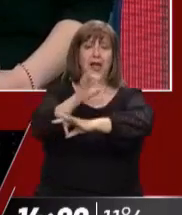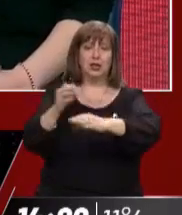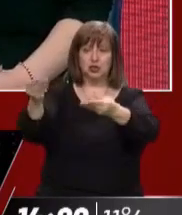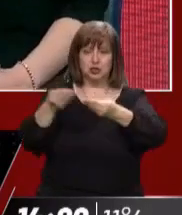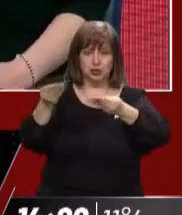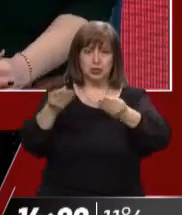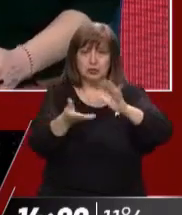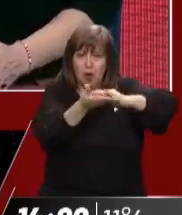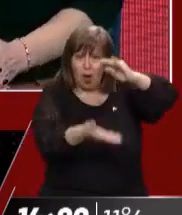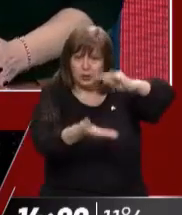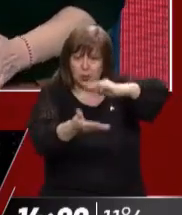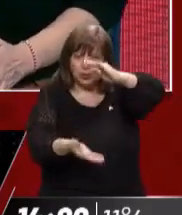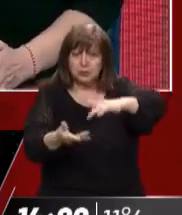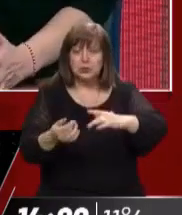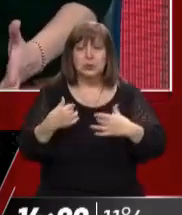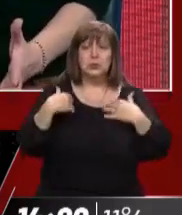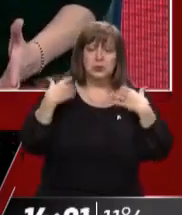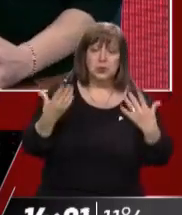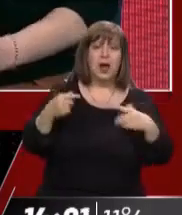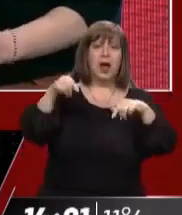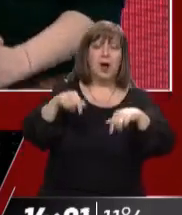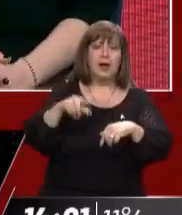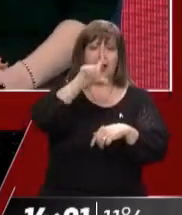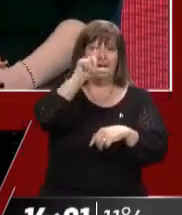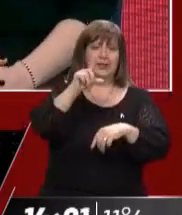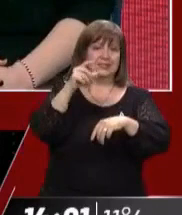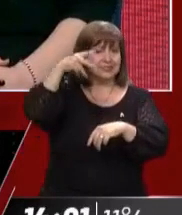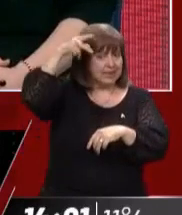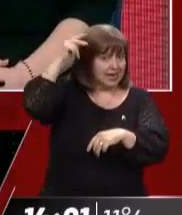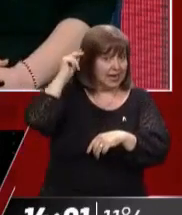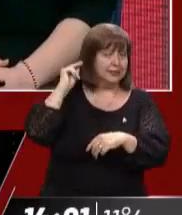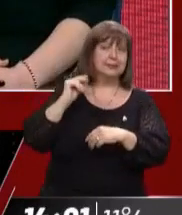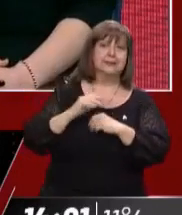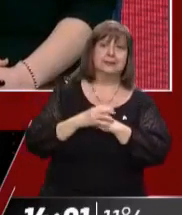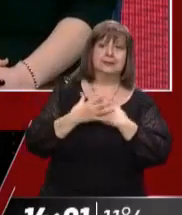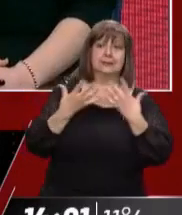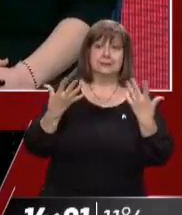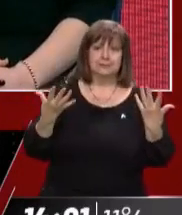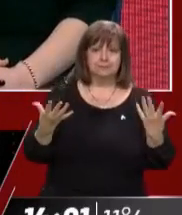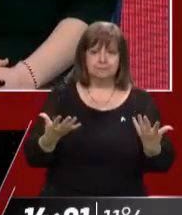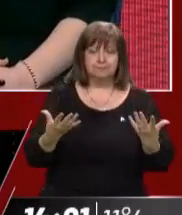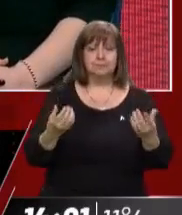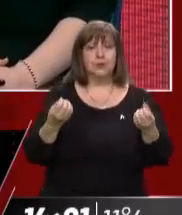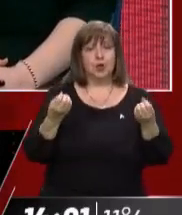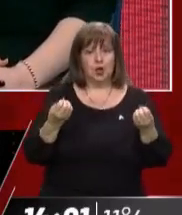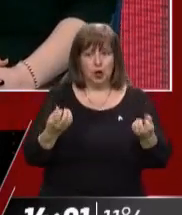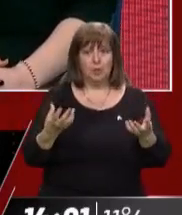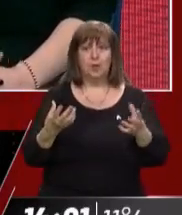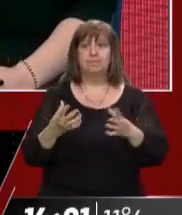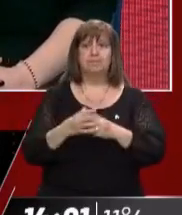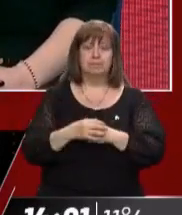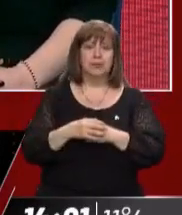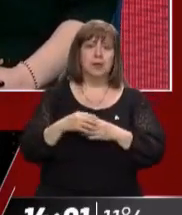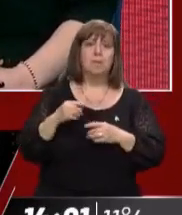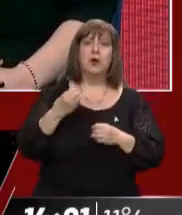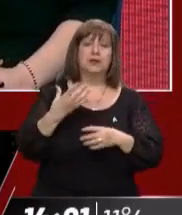de la tormenta o sea el país está mirando Eso es Es como el icono de este sistema frontal que afectó la zona centro y sur